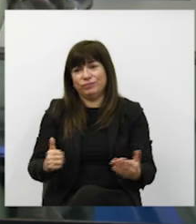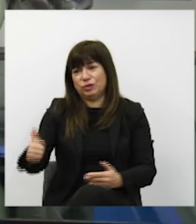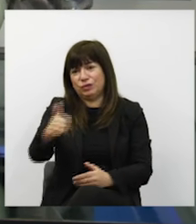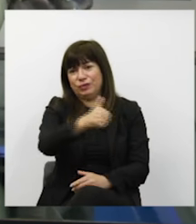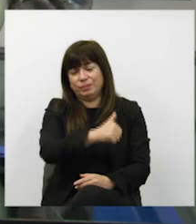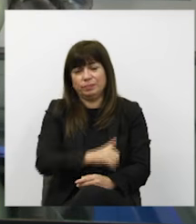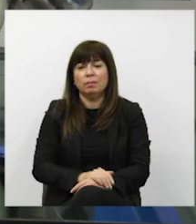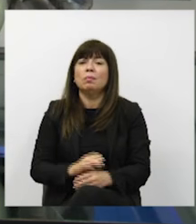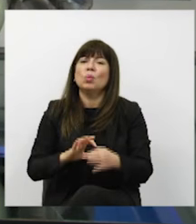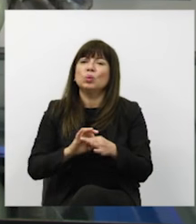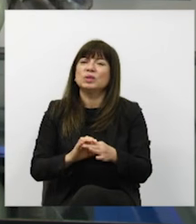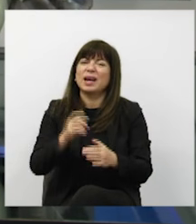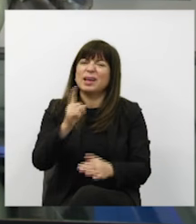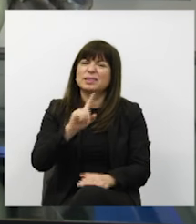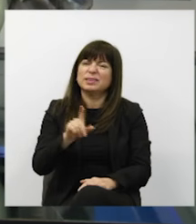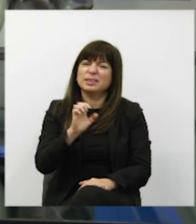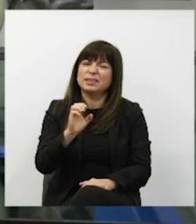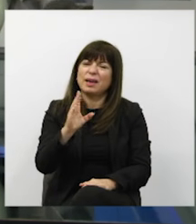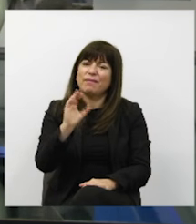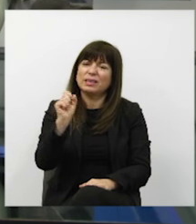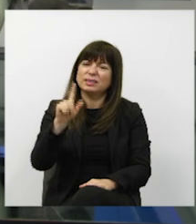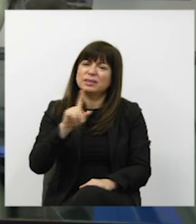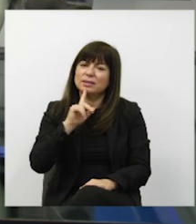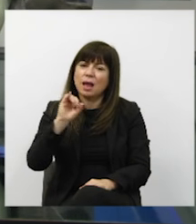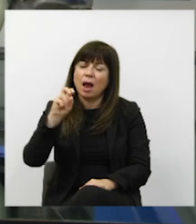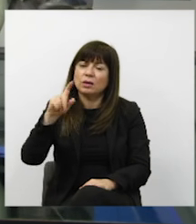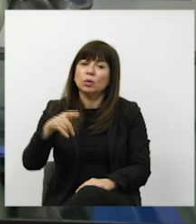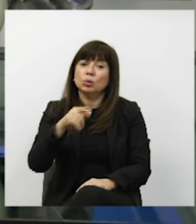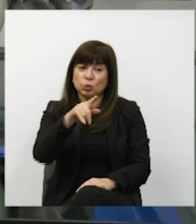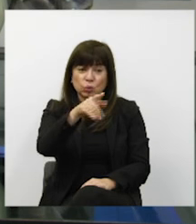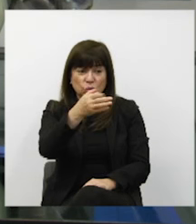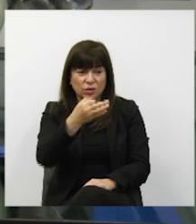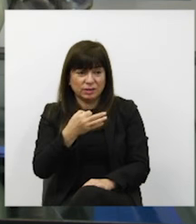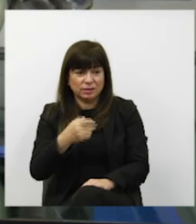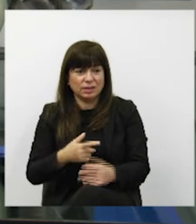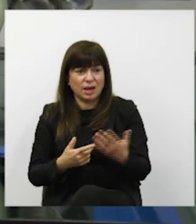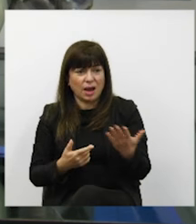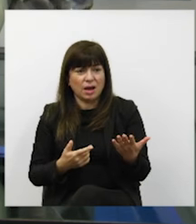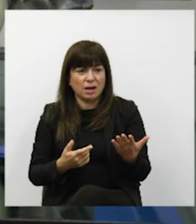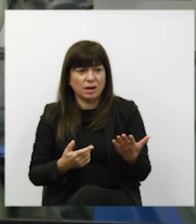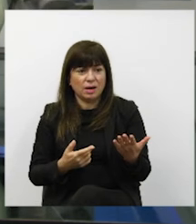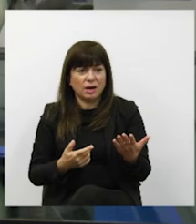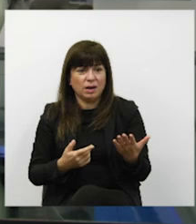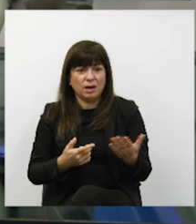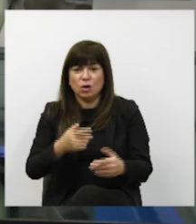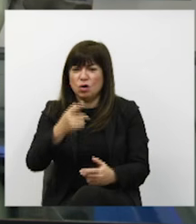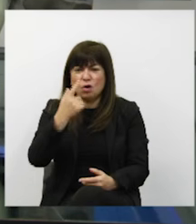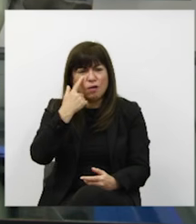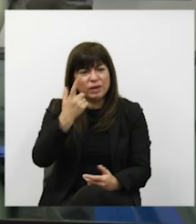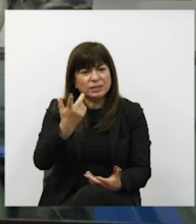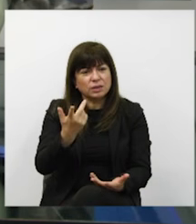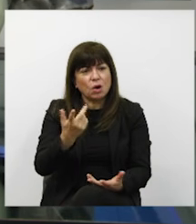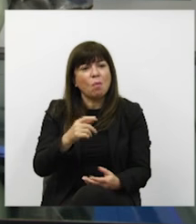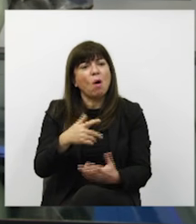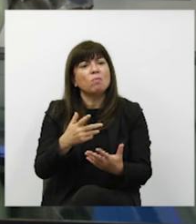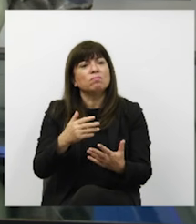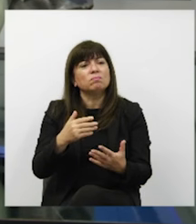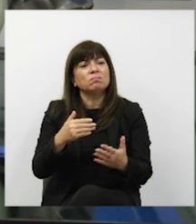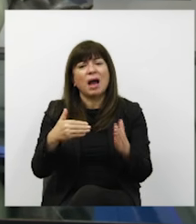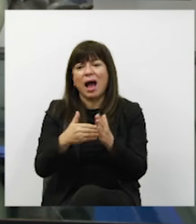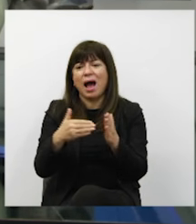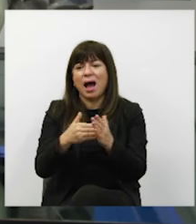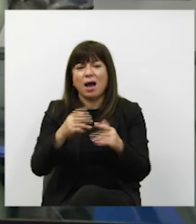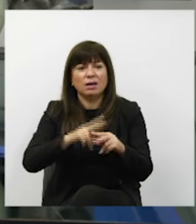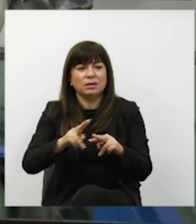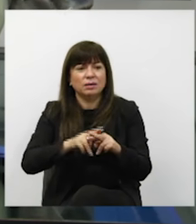Muchas gracias, Sebastián. Tú decías que por un lado no ves que estemos aprovechando esta pausa para producir estos debates. Bueno, es precisamente el